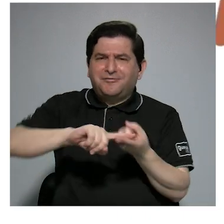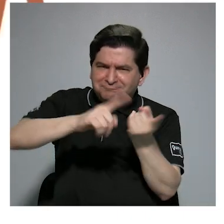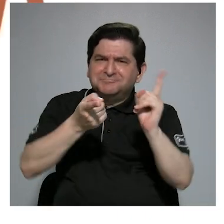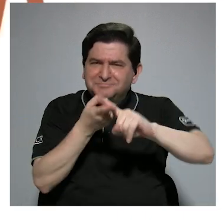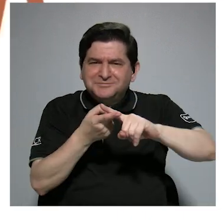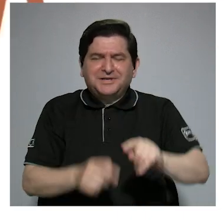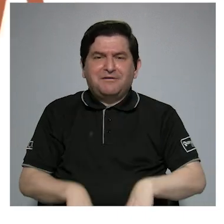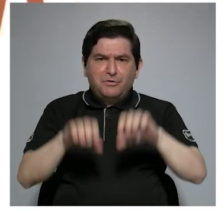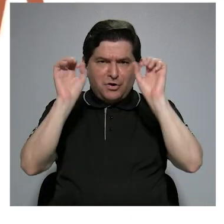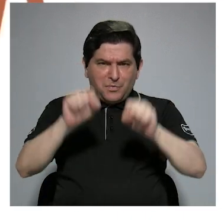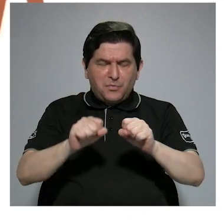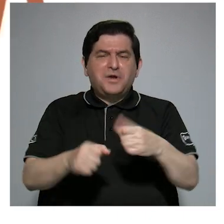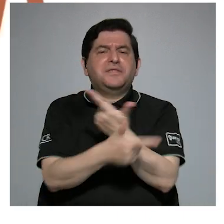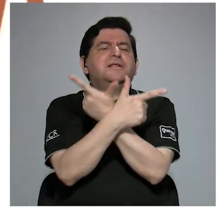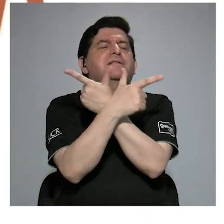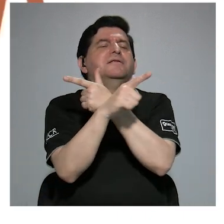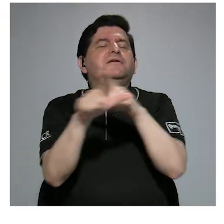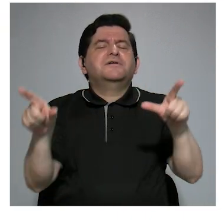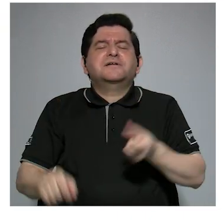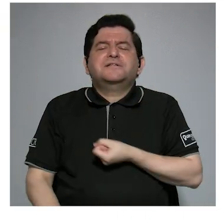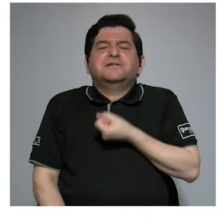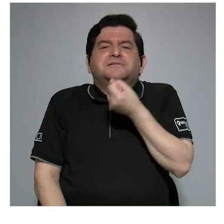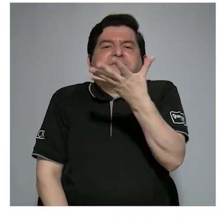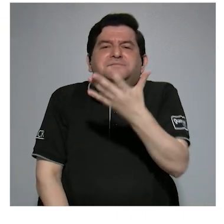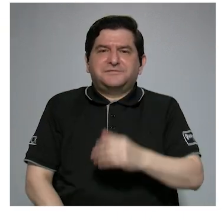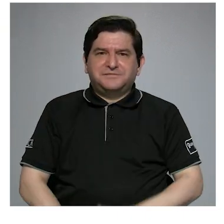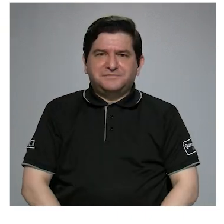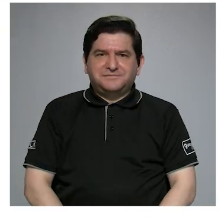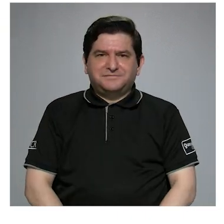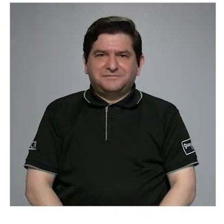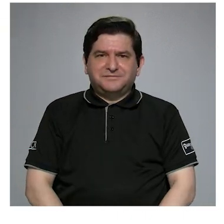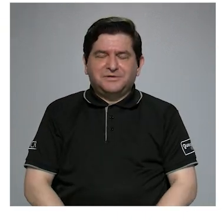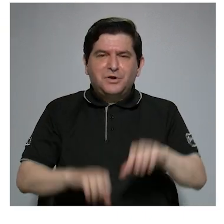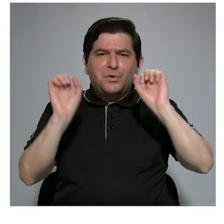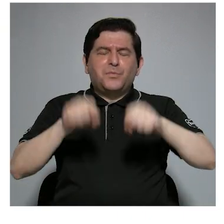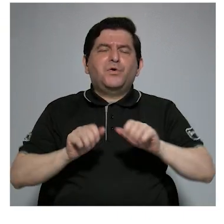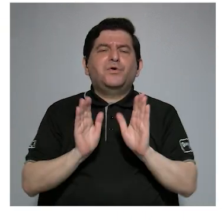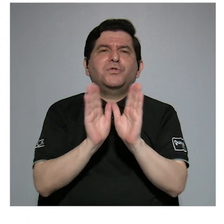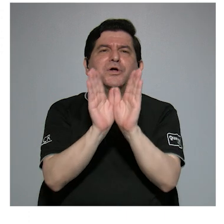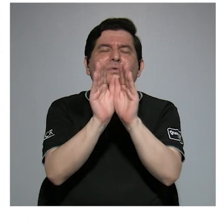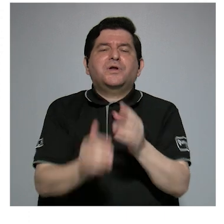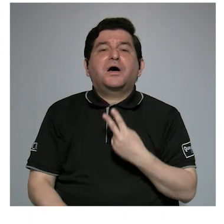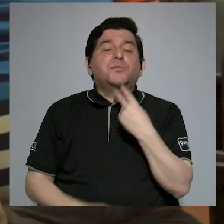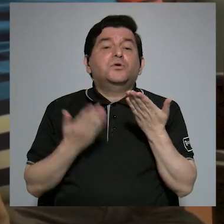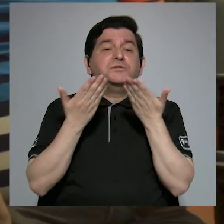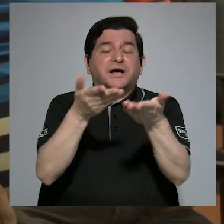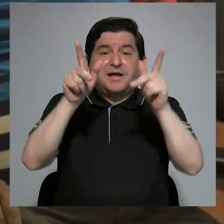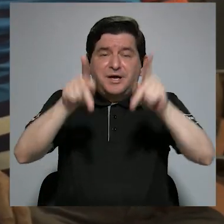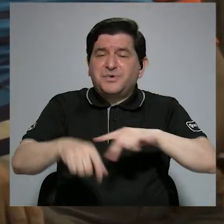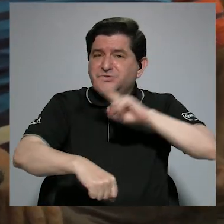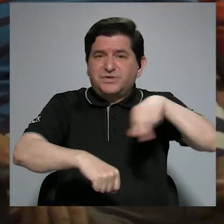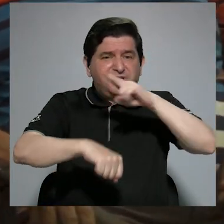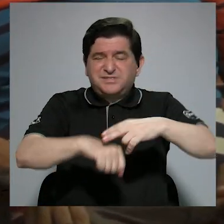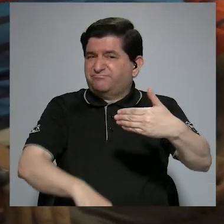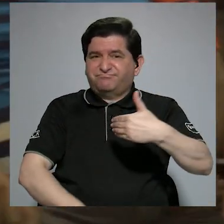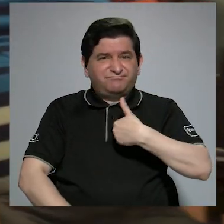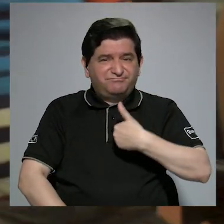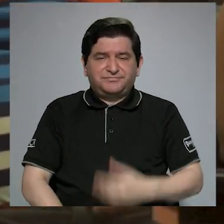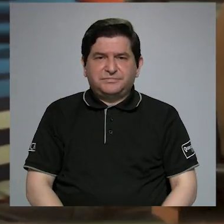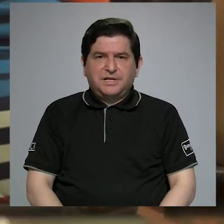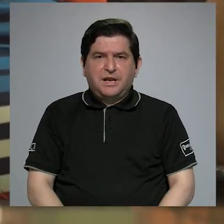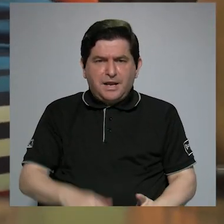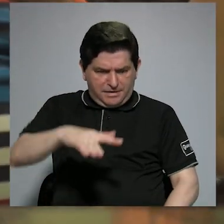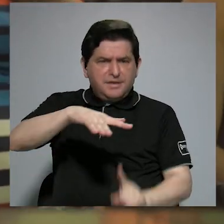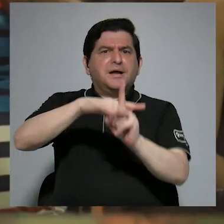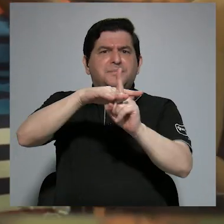ameno, donde puede ser alguien libre para expresarse. Podemos Volar ha dado voz a aquellos que generalmente no la han tenido y